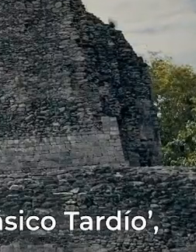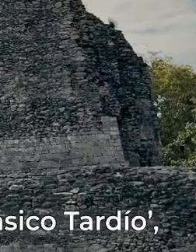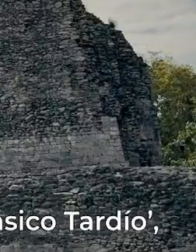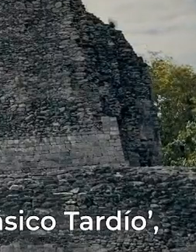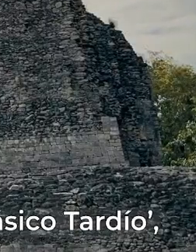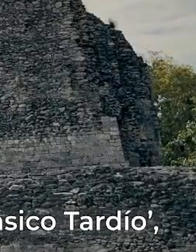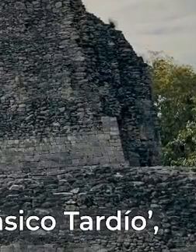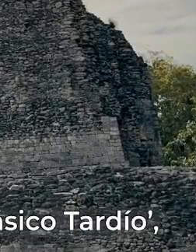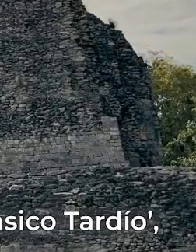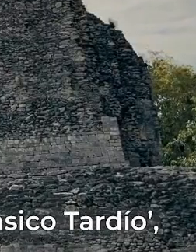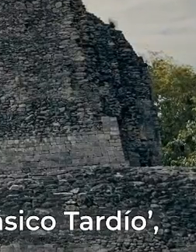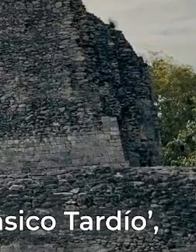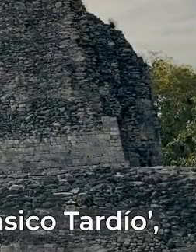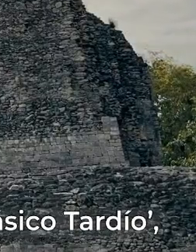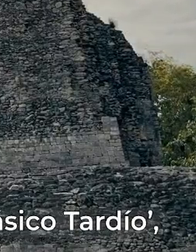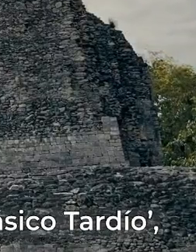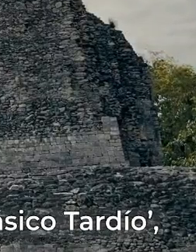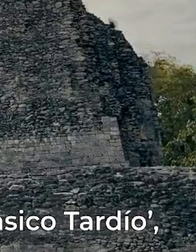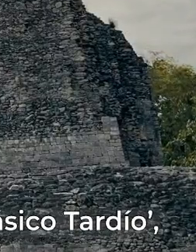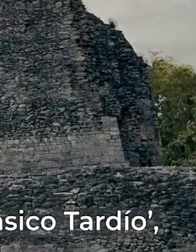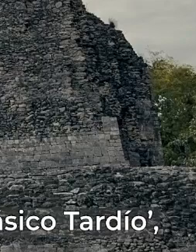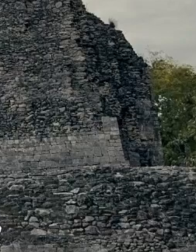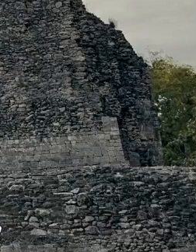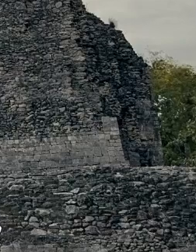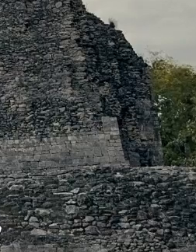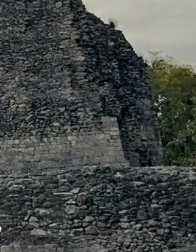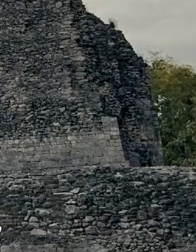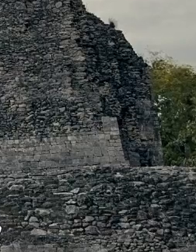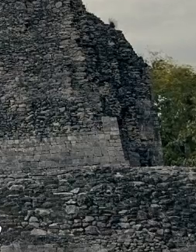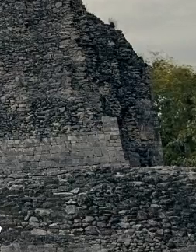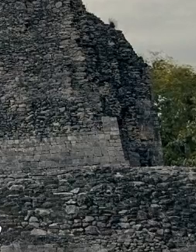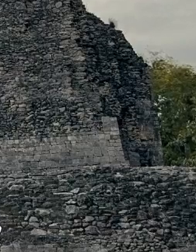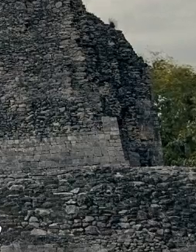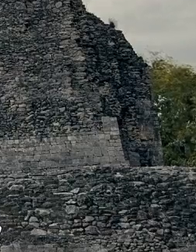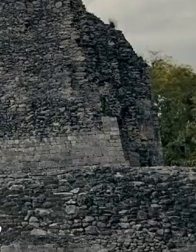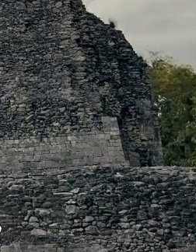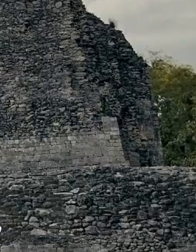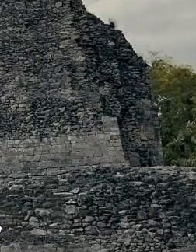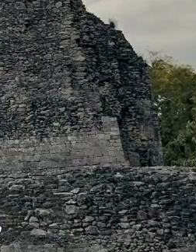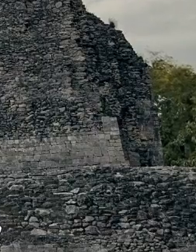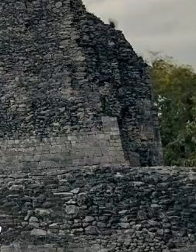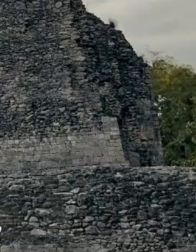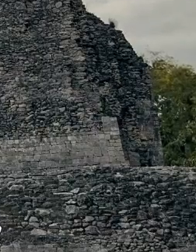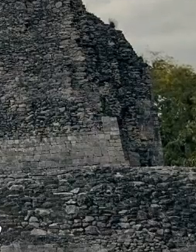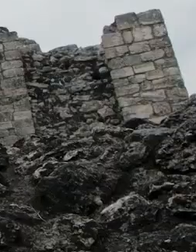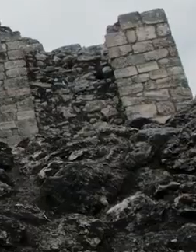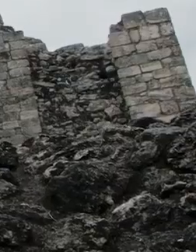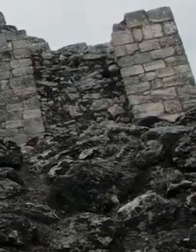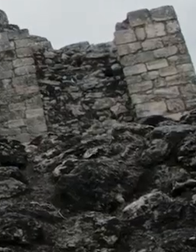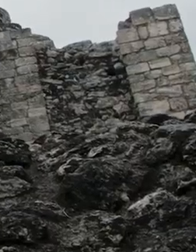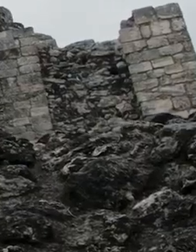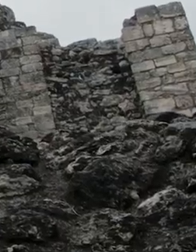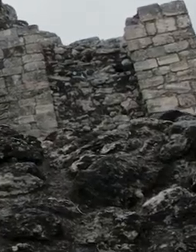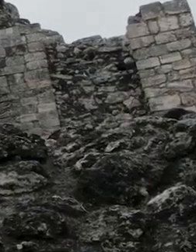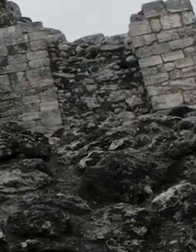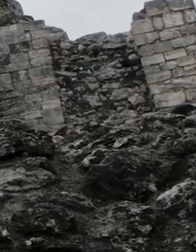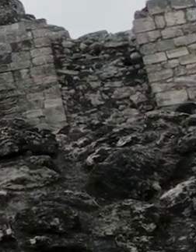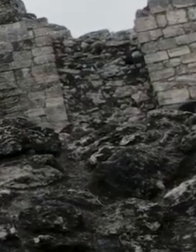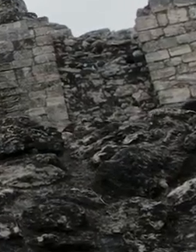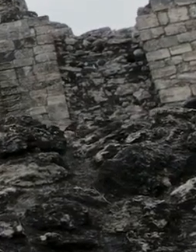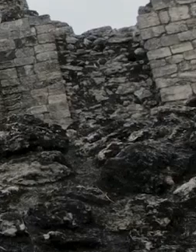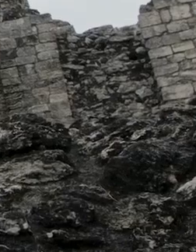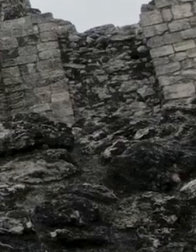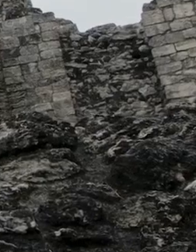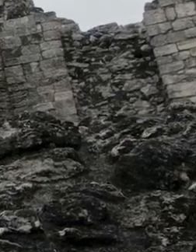hacia el periodo denominado Clásico Tardío, entre los siglos 7 y 9 de nuestra era, siendo que a finales del